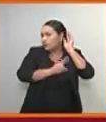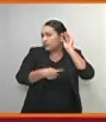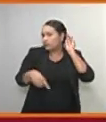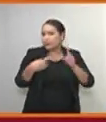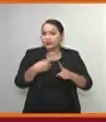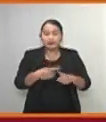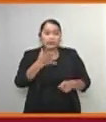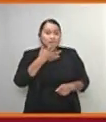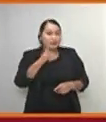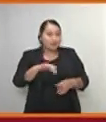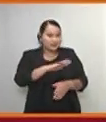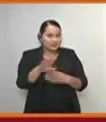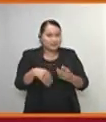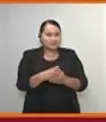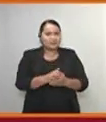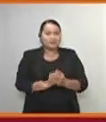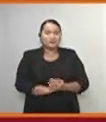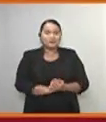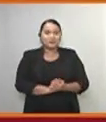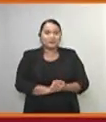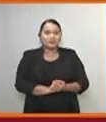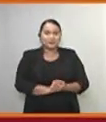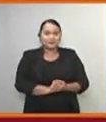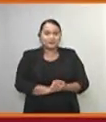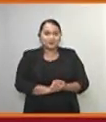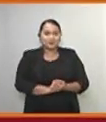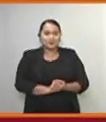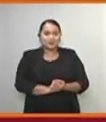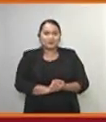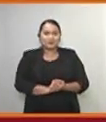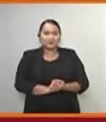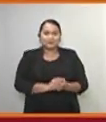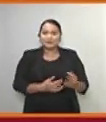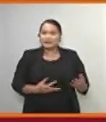así que les deseo mucha suerte.